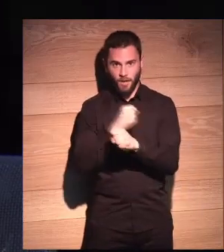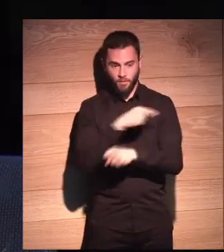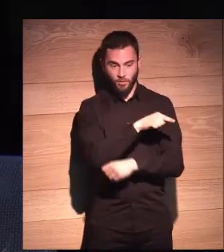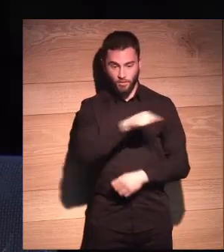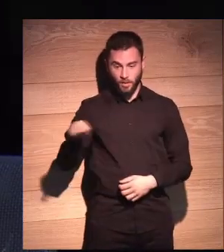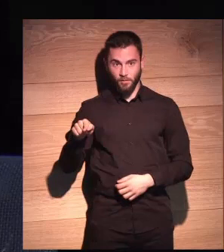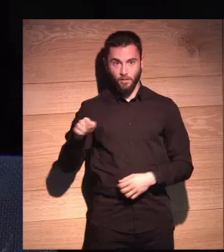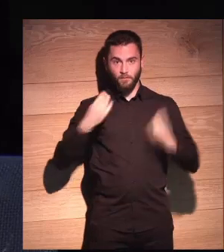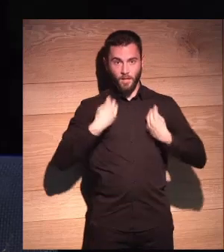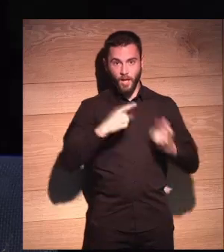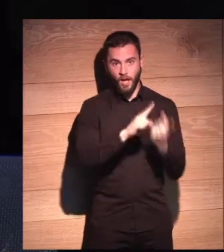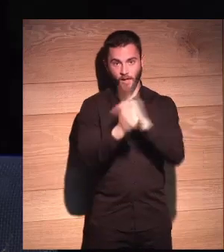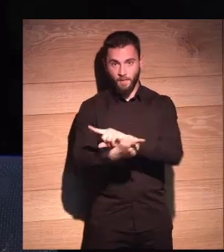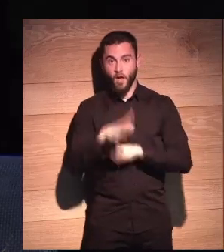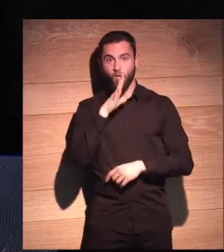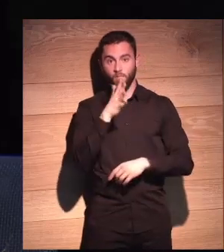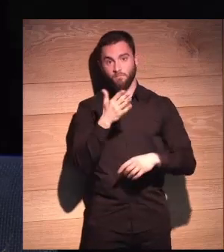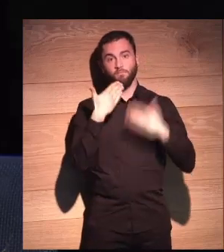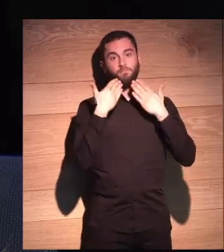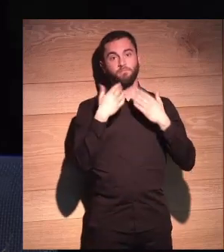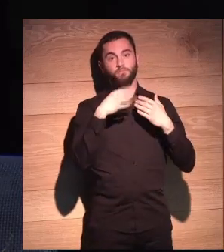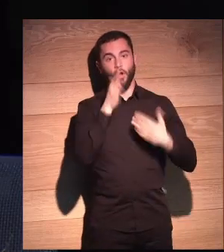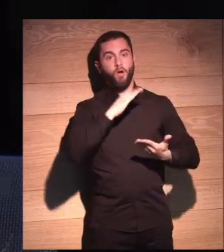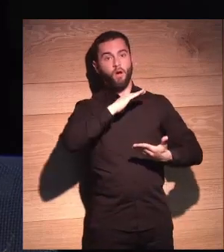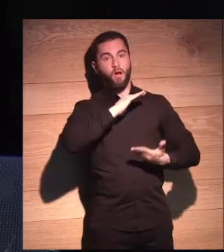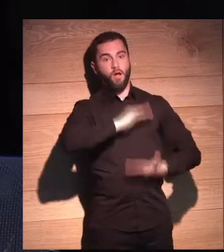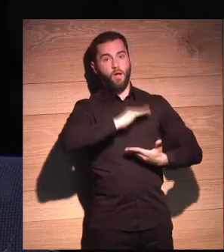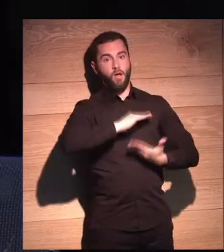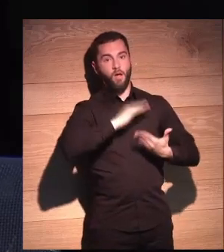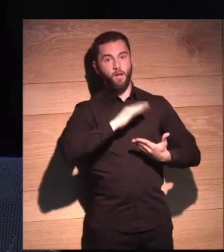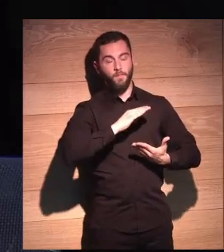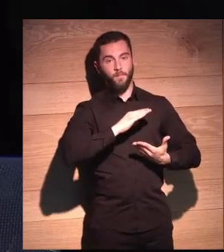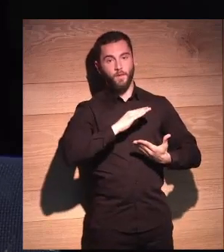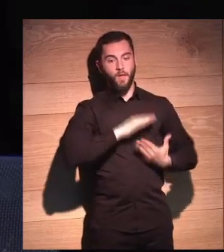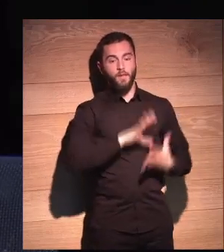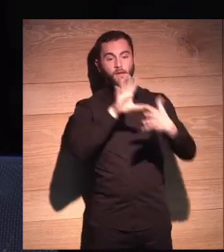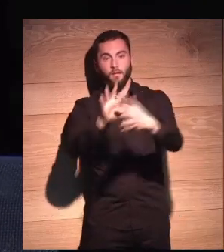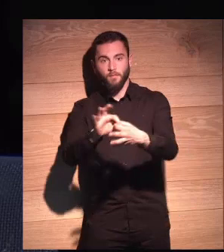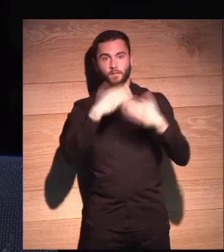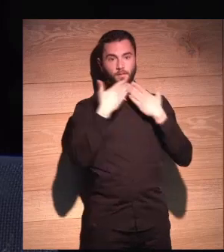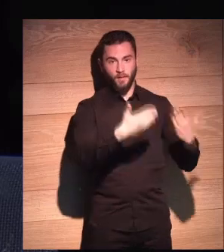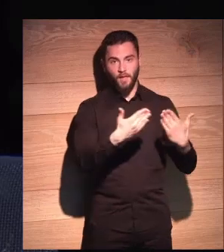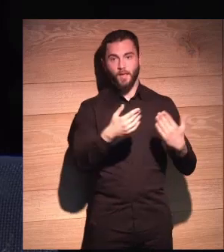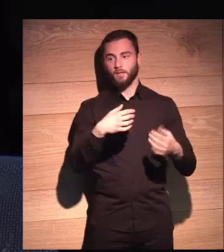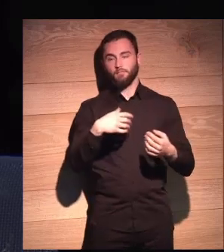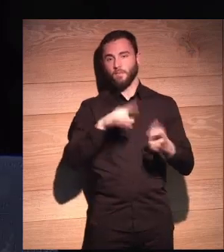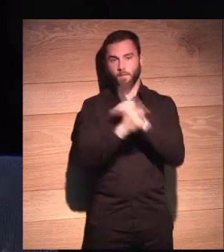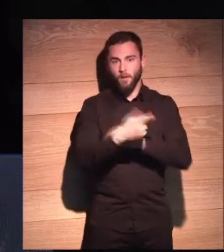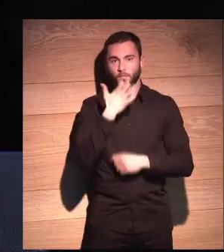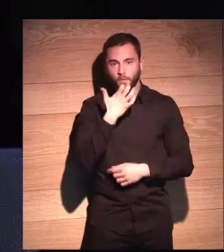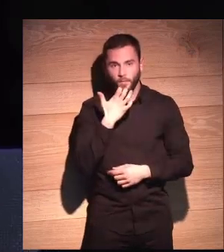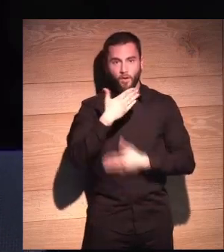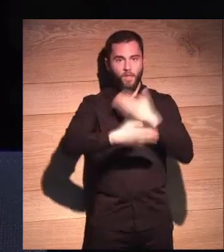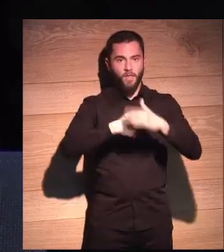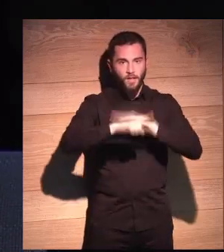cambiado por medio de adquirir estas competencias. Y ha cambiado, pues eso, no solamente como desarrollador o como